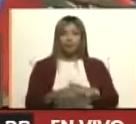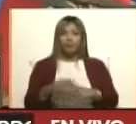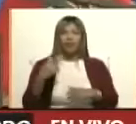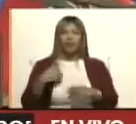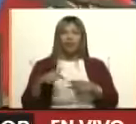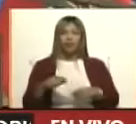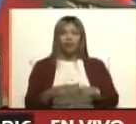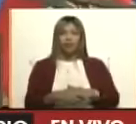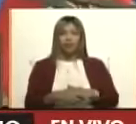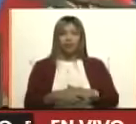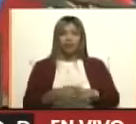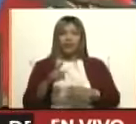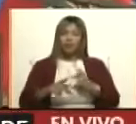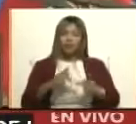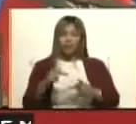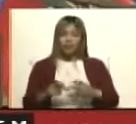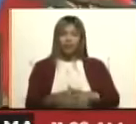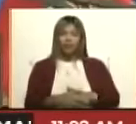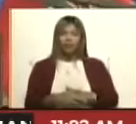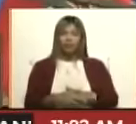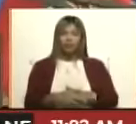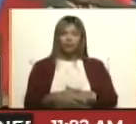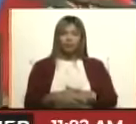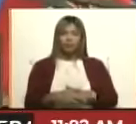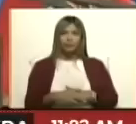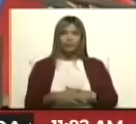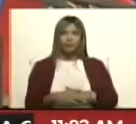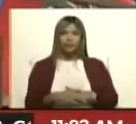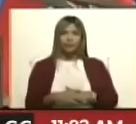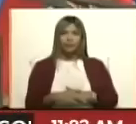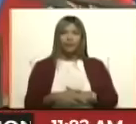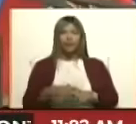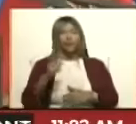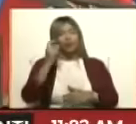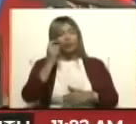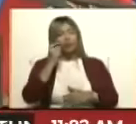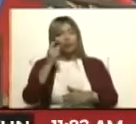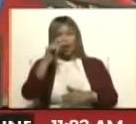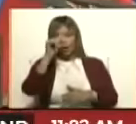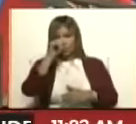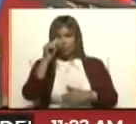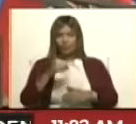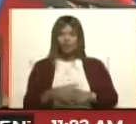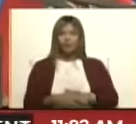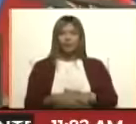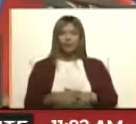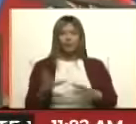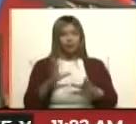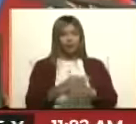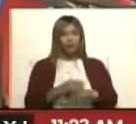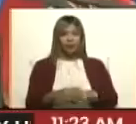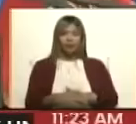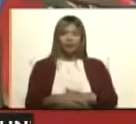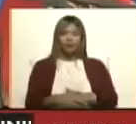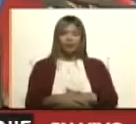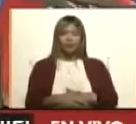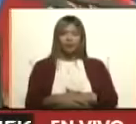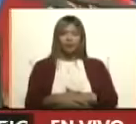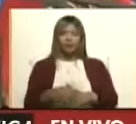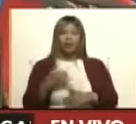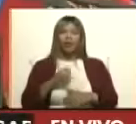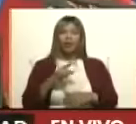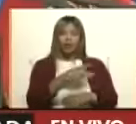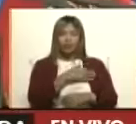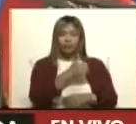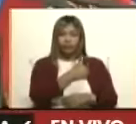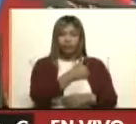tiene este proceso, que el día domingo en la noche estarán los